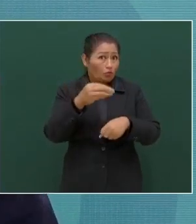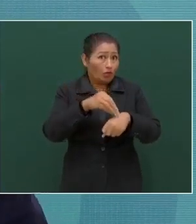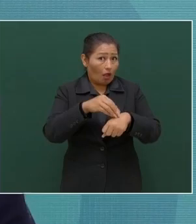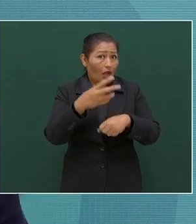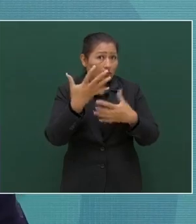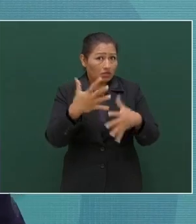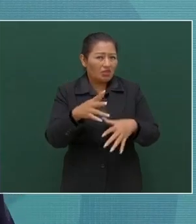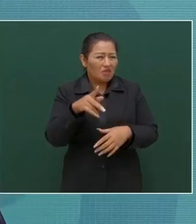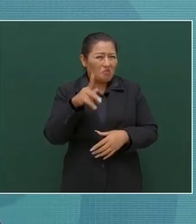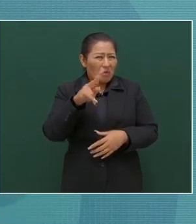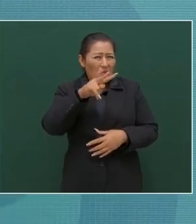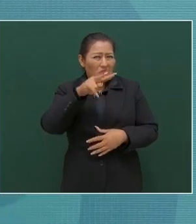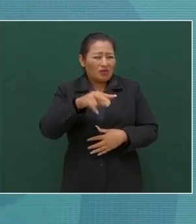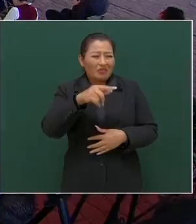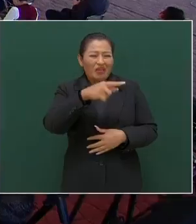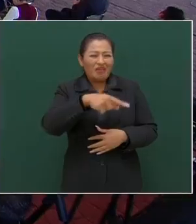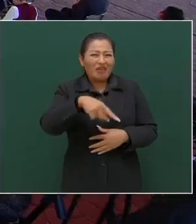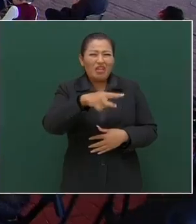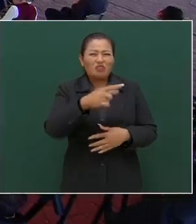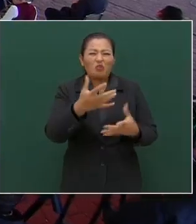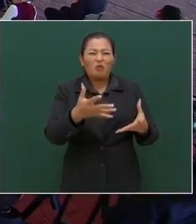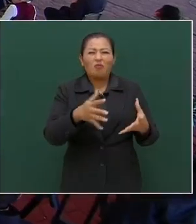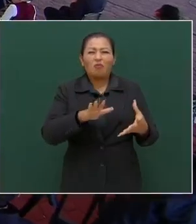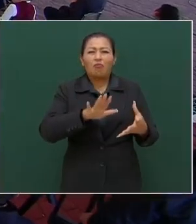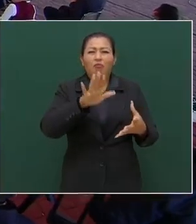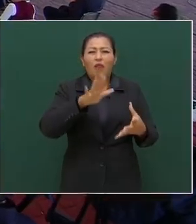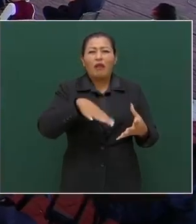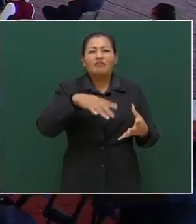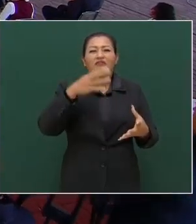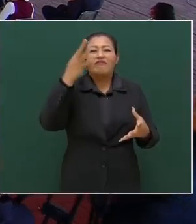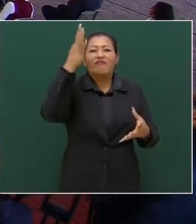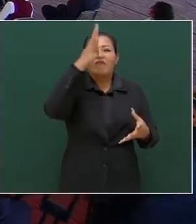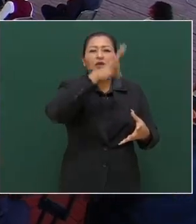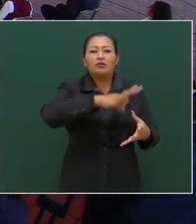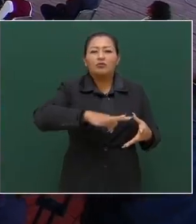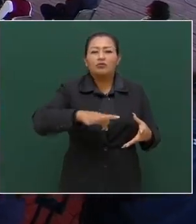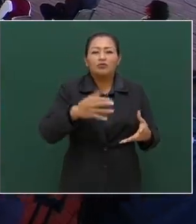que fue todo un circo, una gran